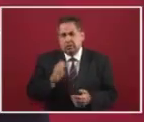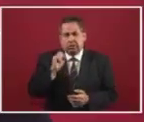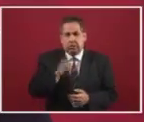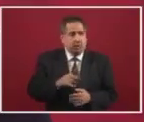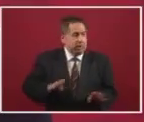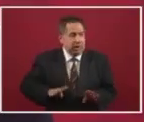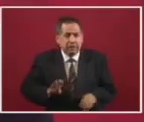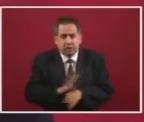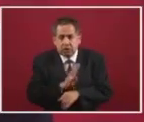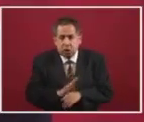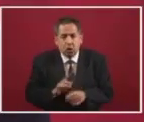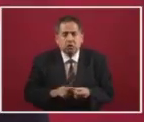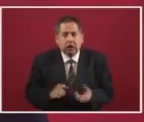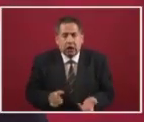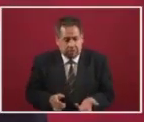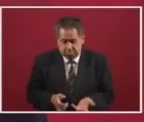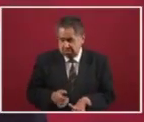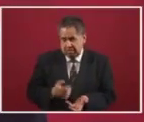beneficio.